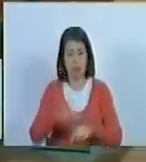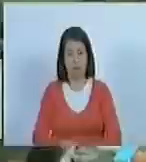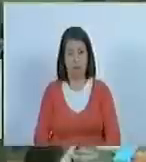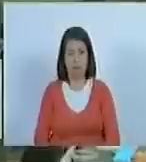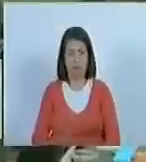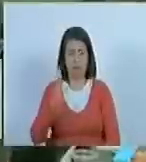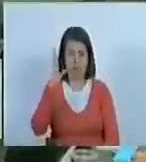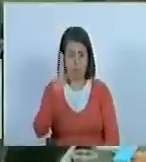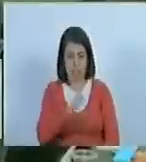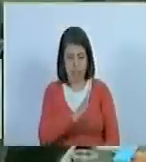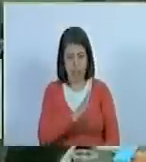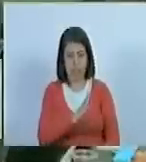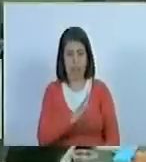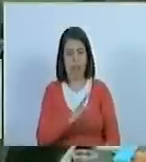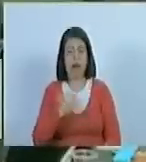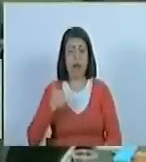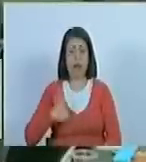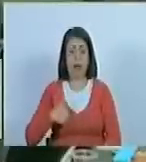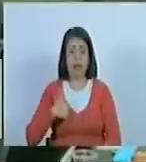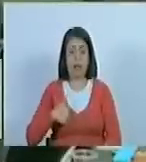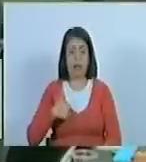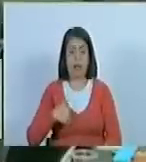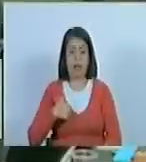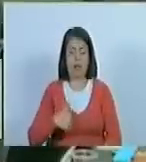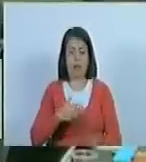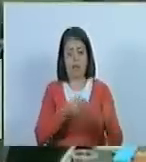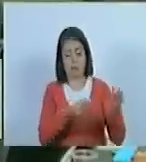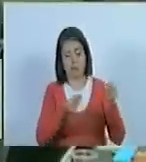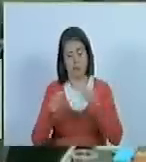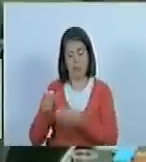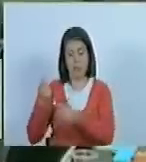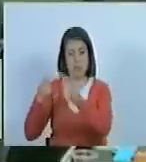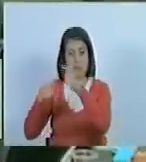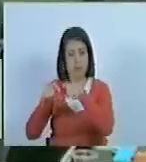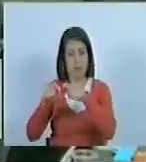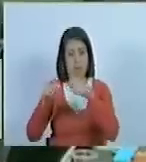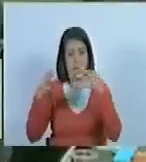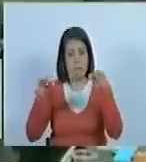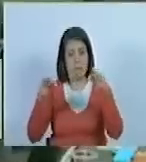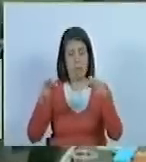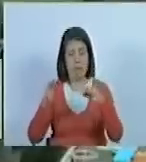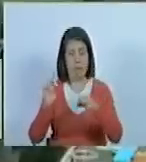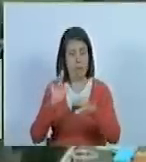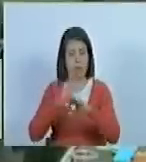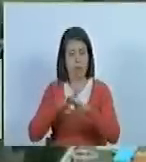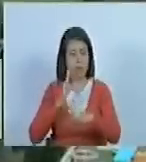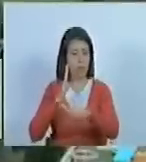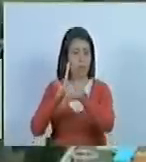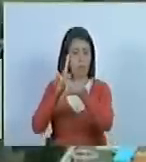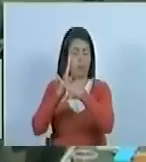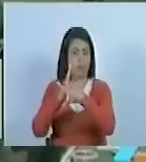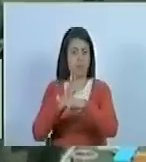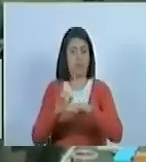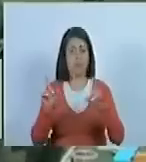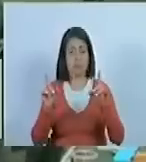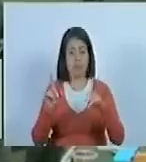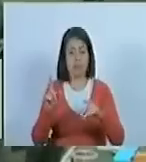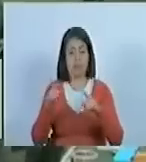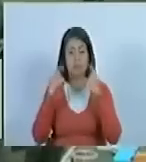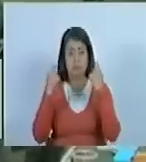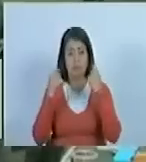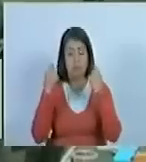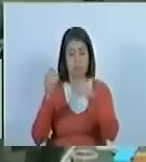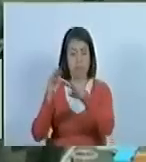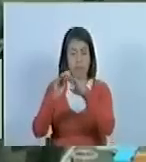desde, entre otros lugares, Canadá. Canadá dejó de vendernos papel gracias al bloqueo. Y los mismos medios de comunicación